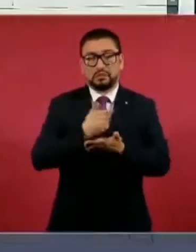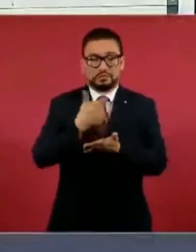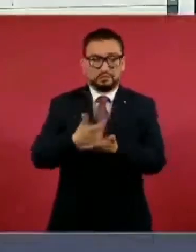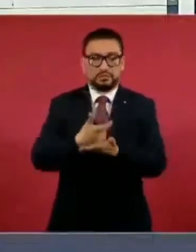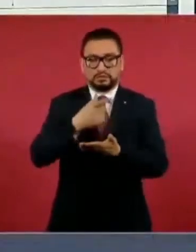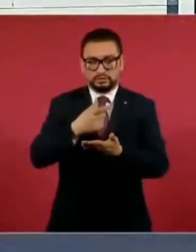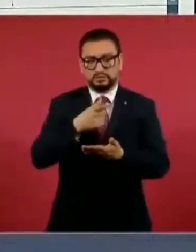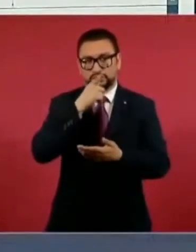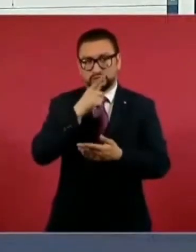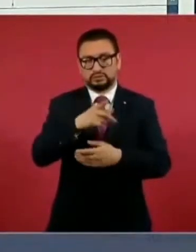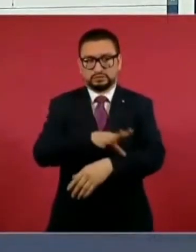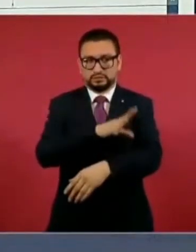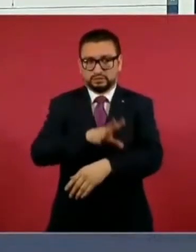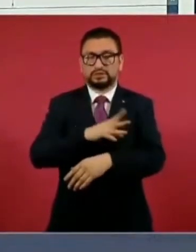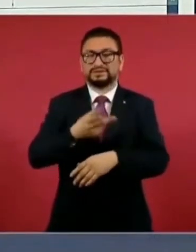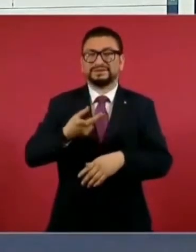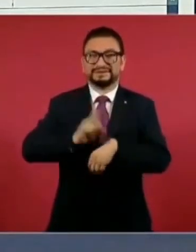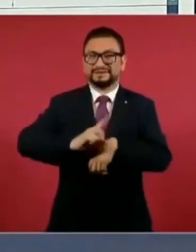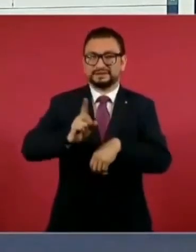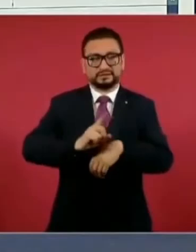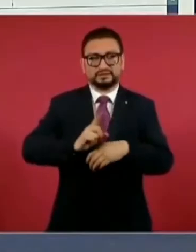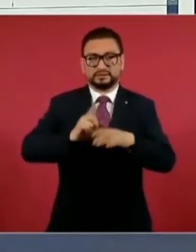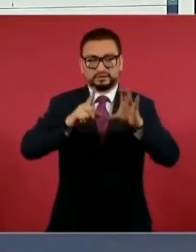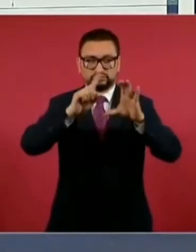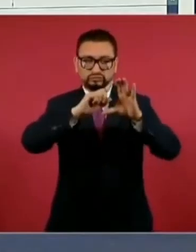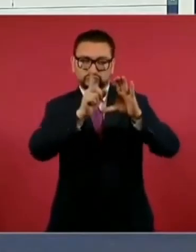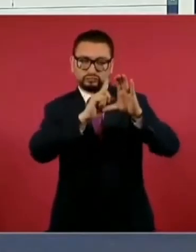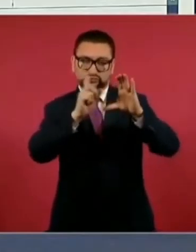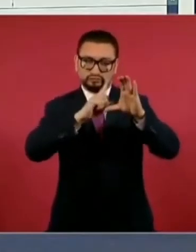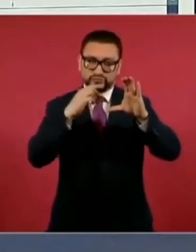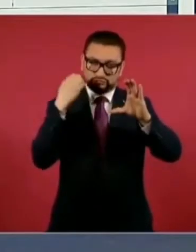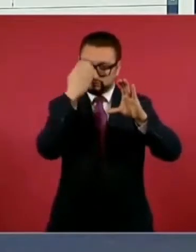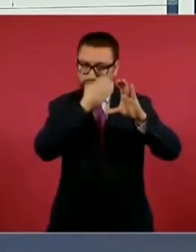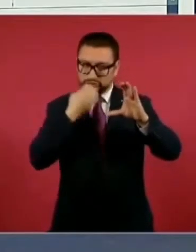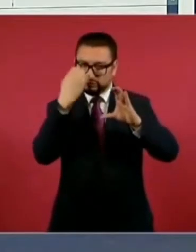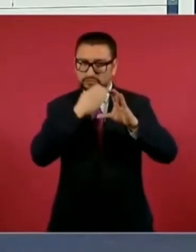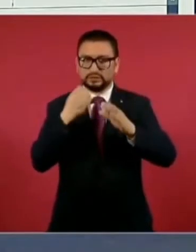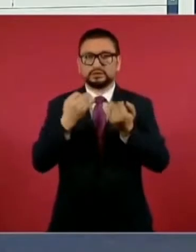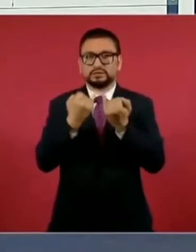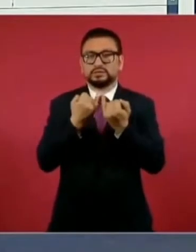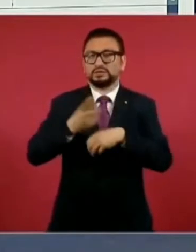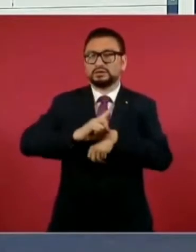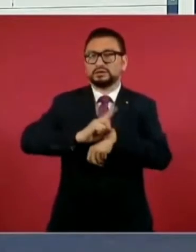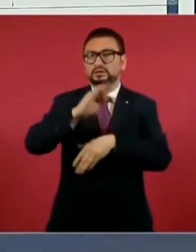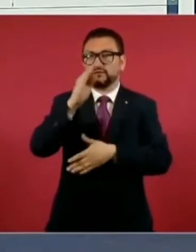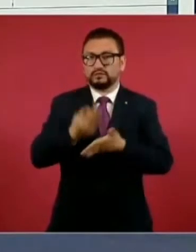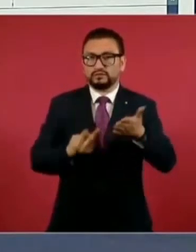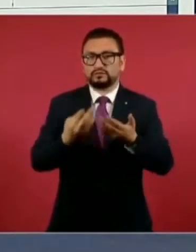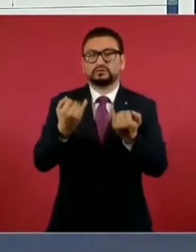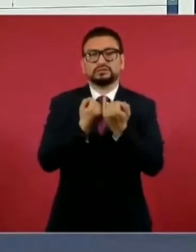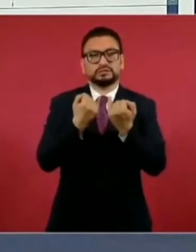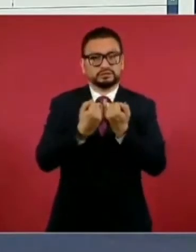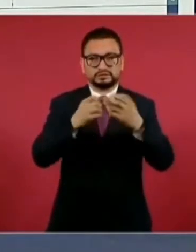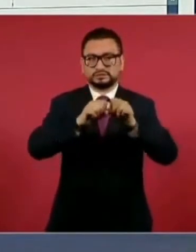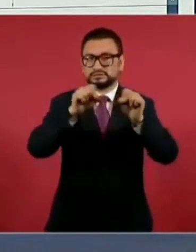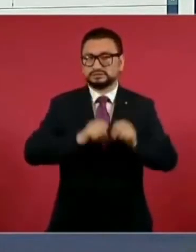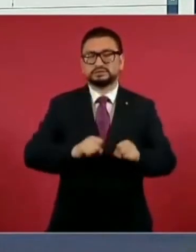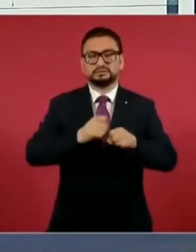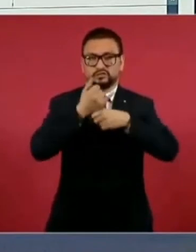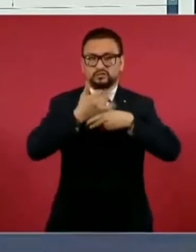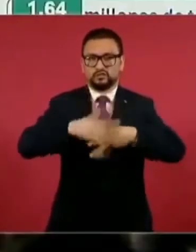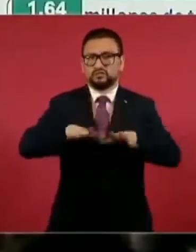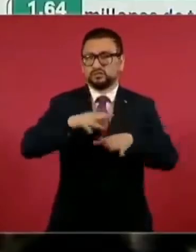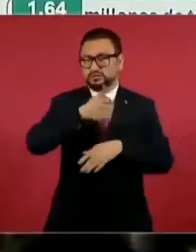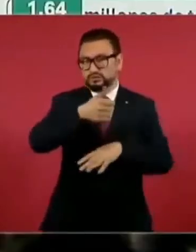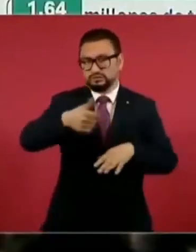todos los días. Tomamos lecturas todos los días, facturamos todos los días, atendemos el sistema de información del